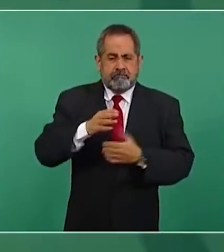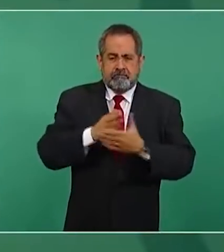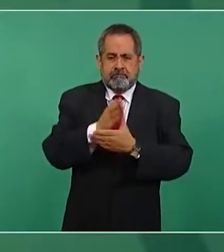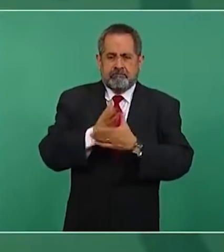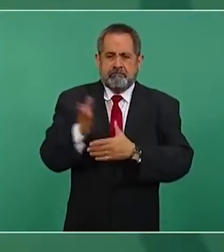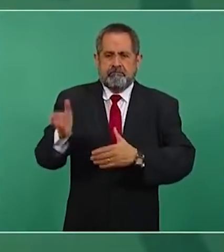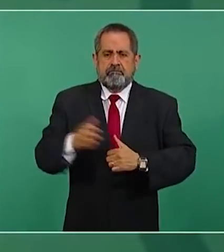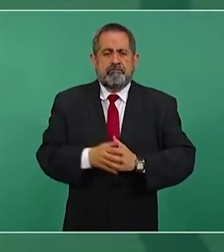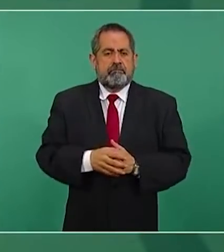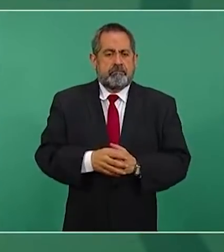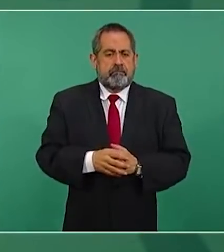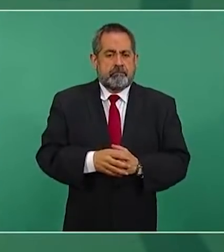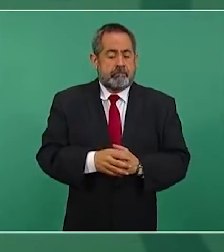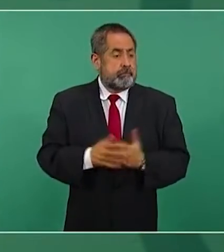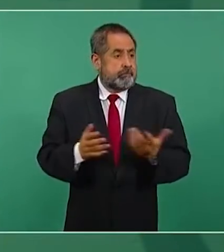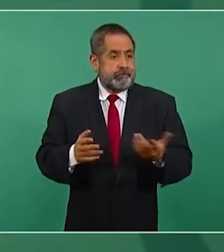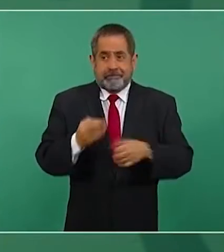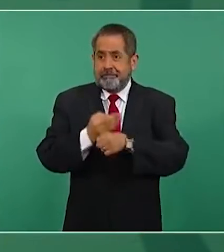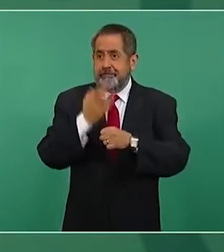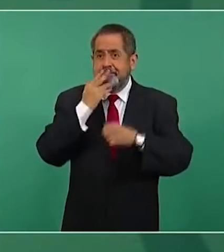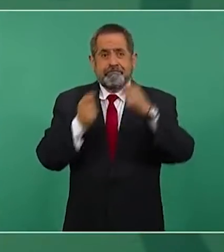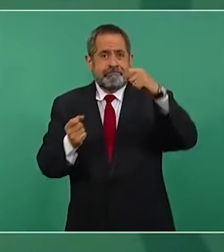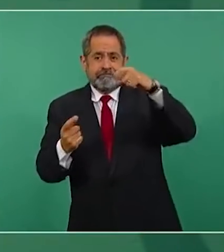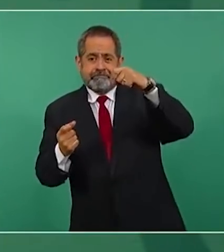ahora no hay señal